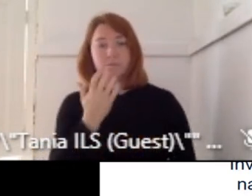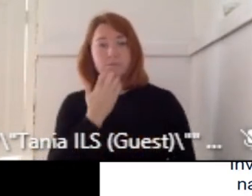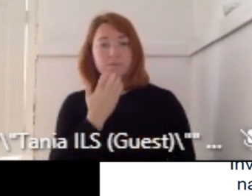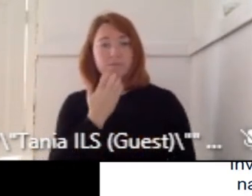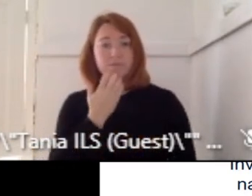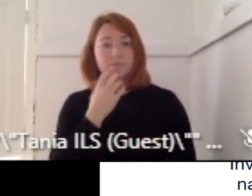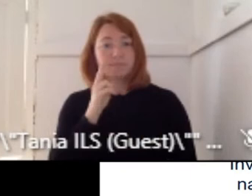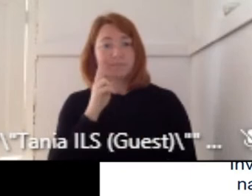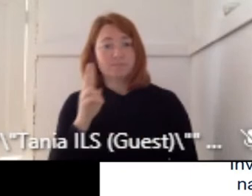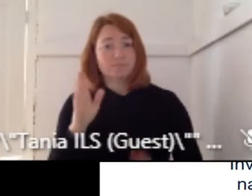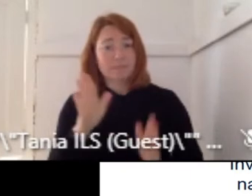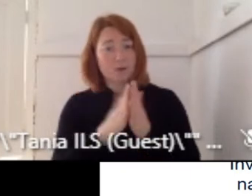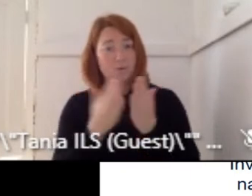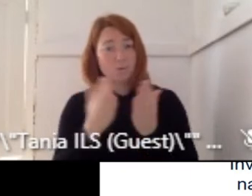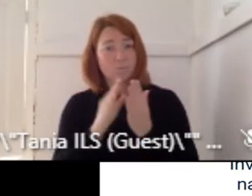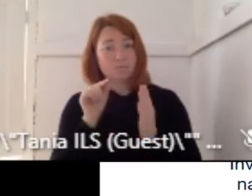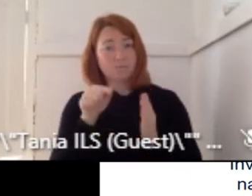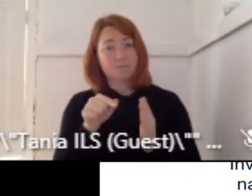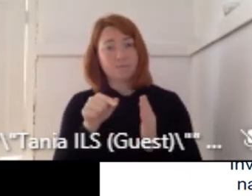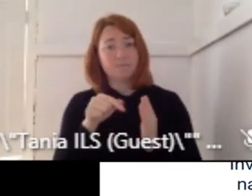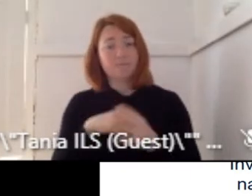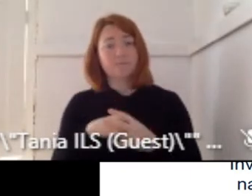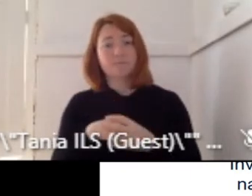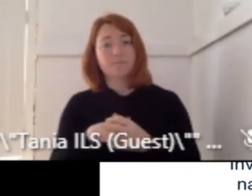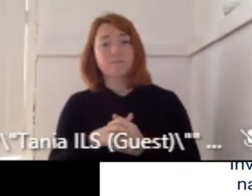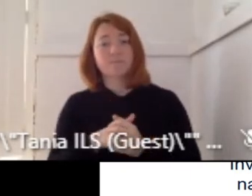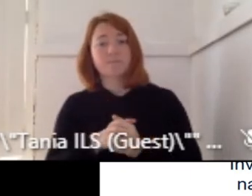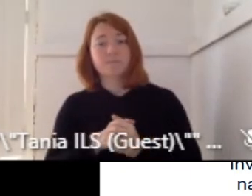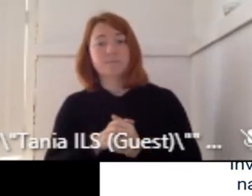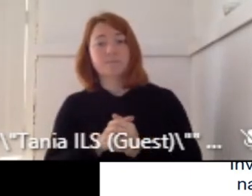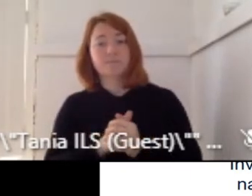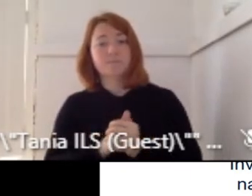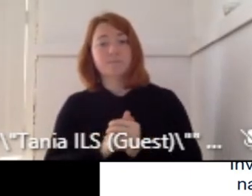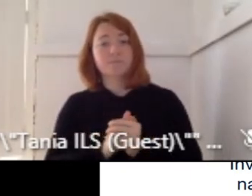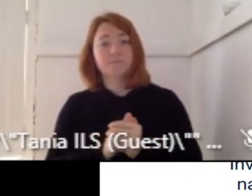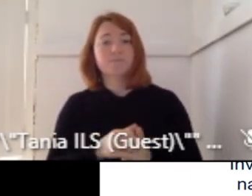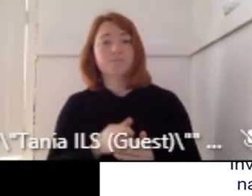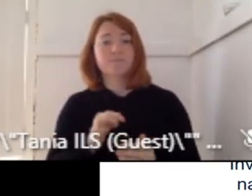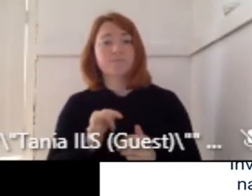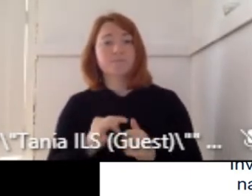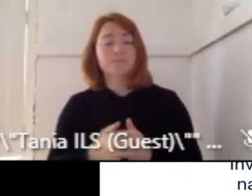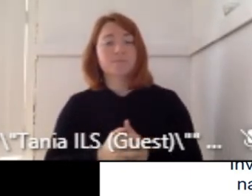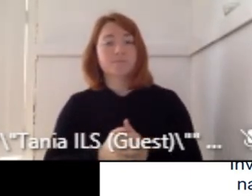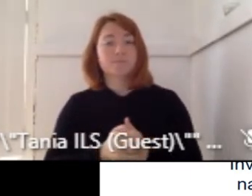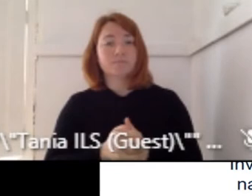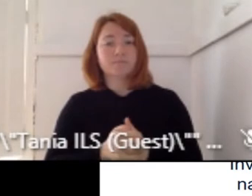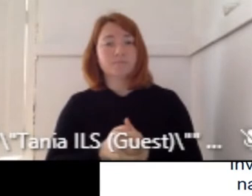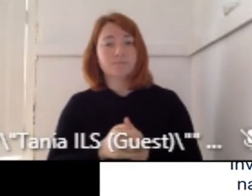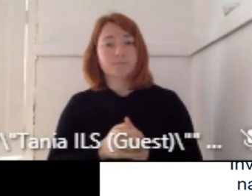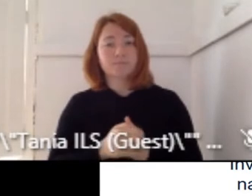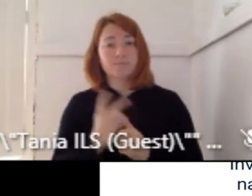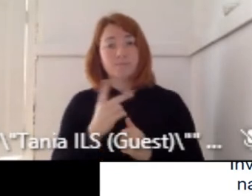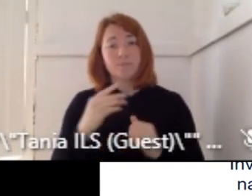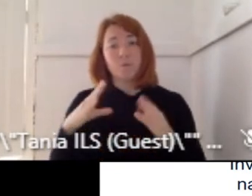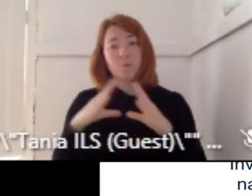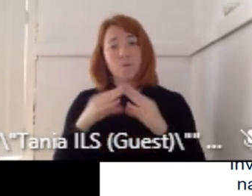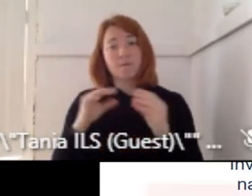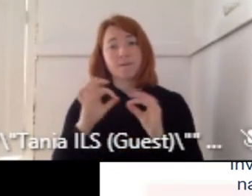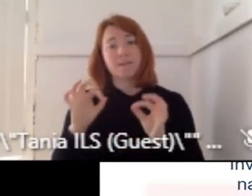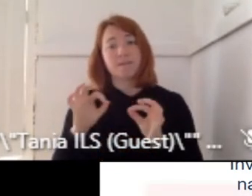este cuaderno, aplicación del enfoque de género en proyectos TFGA y TFM, o la universidad en clave de género.